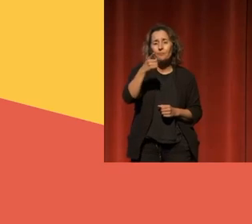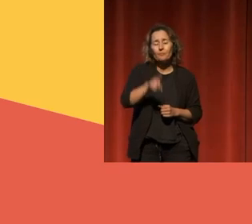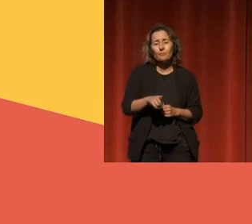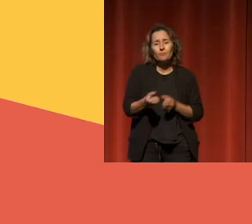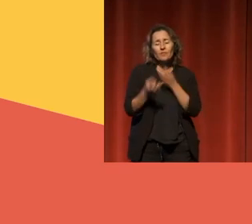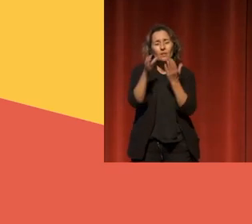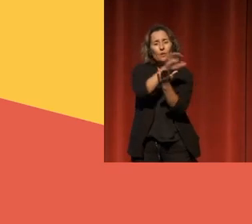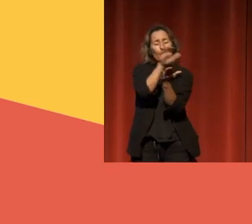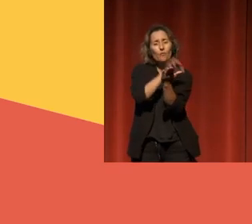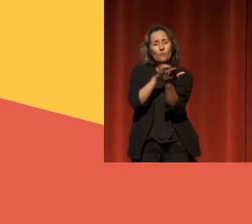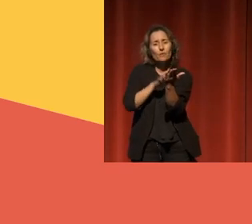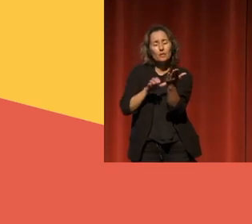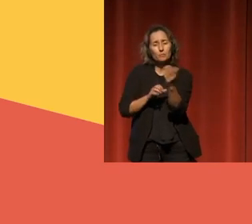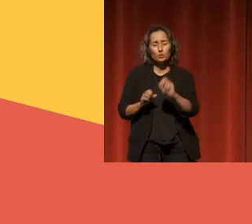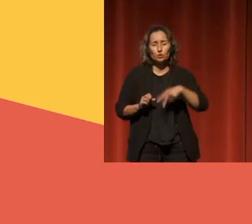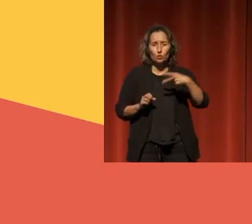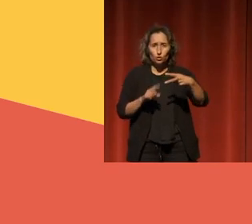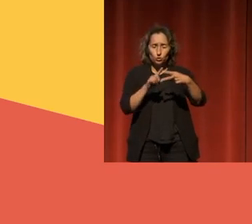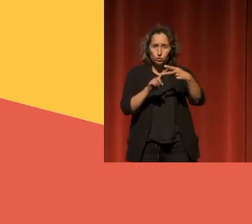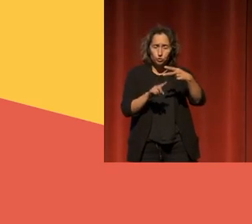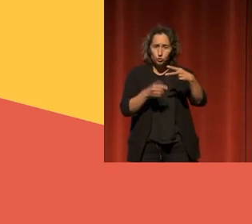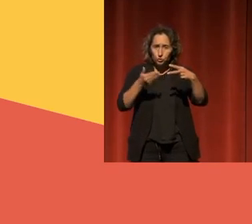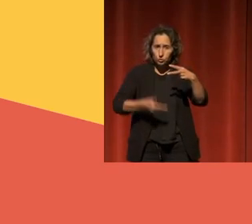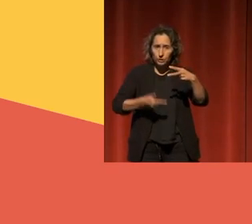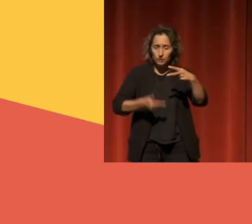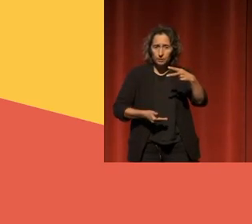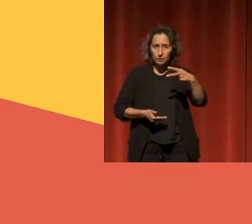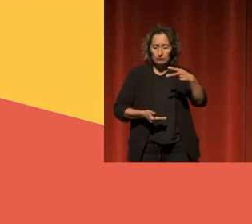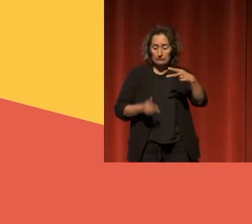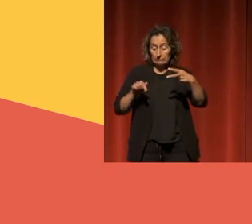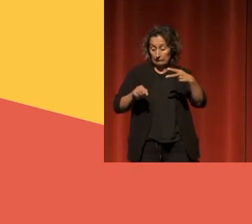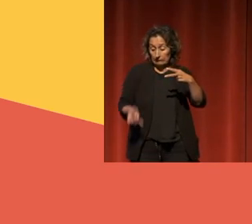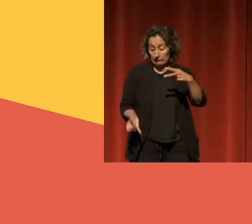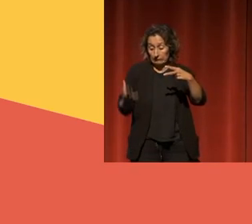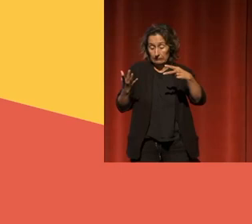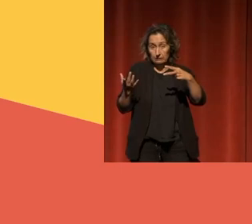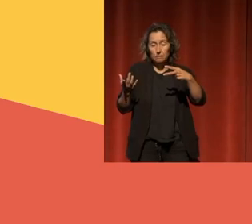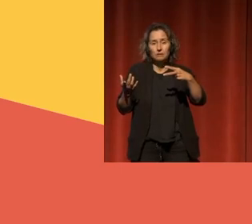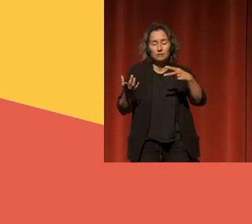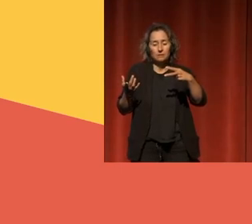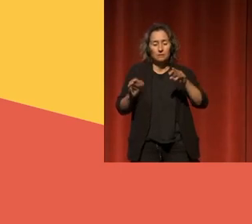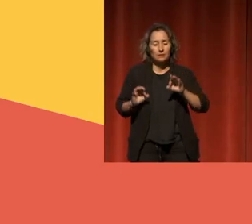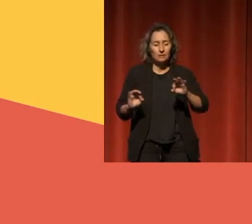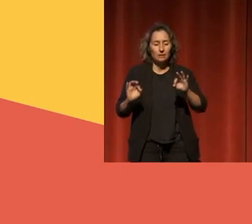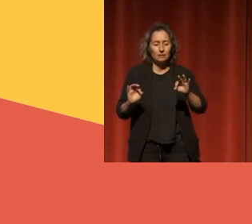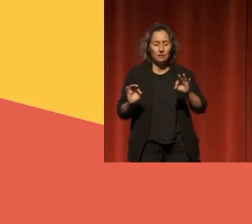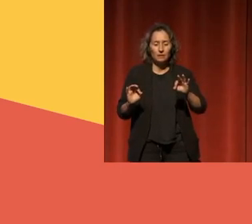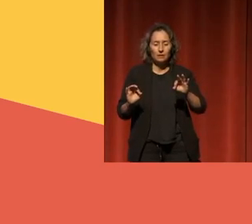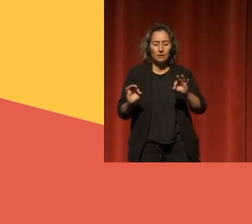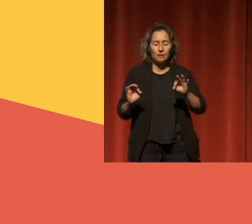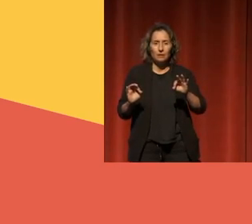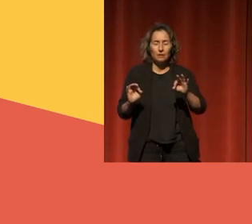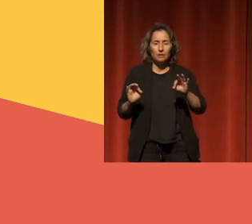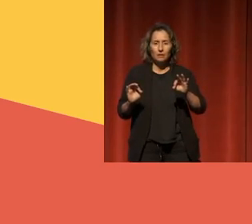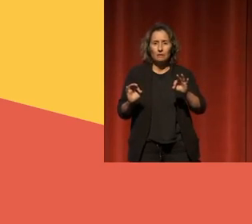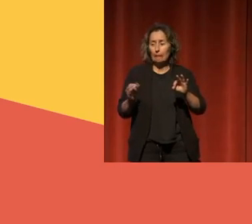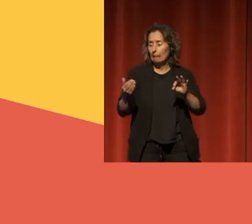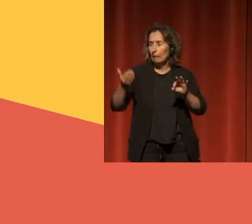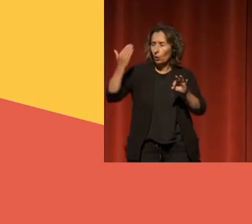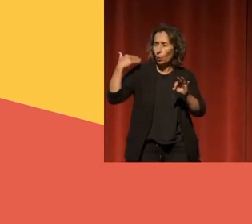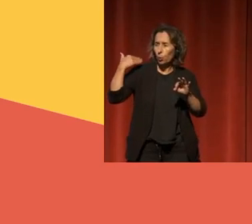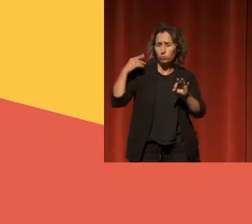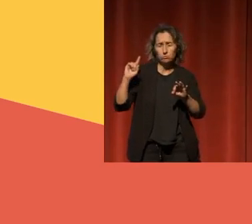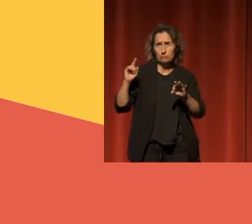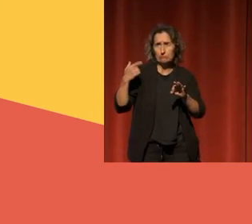informes relevantes eh que han surgido precisamente Aquí también especialmente porque no hace mucho